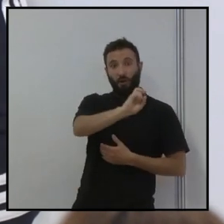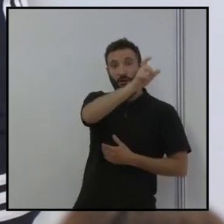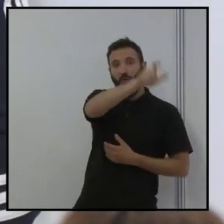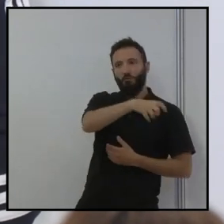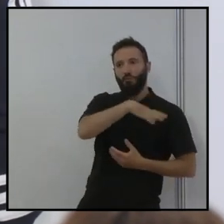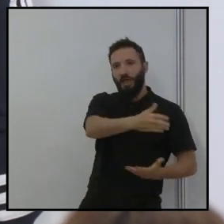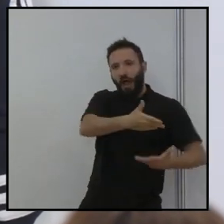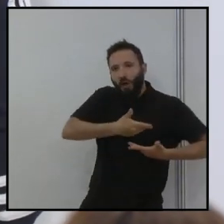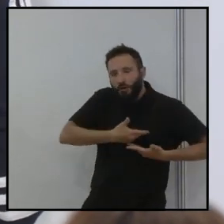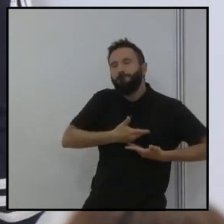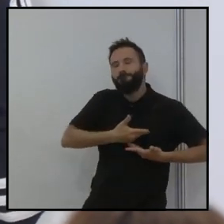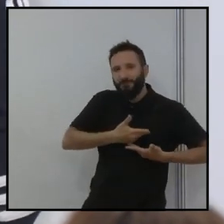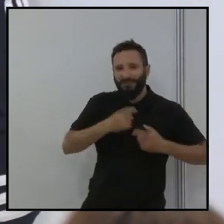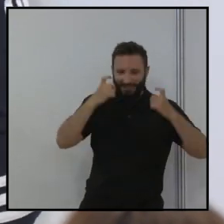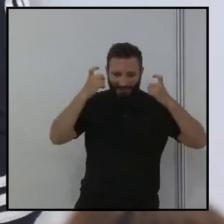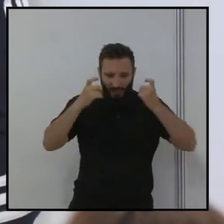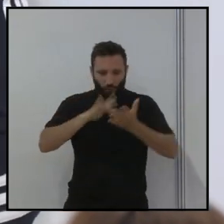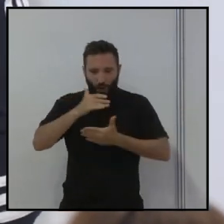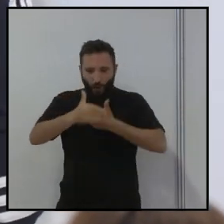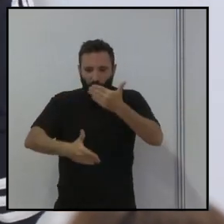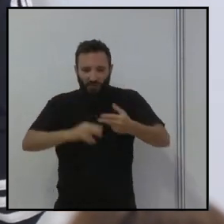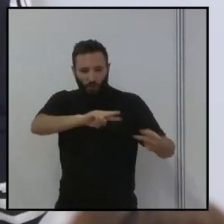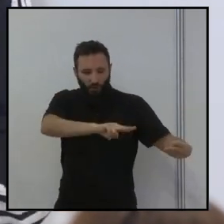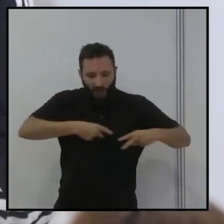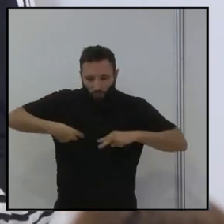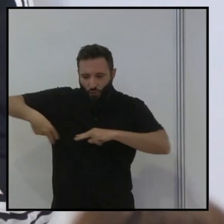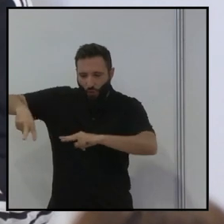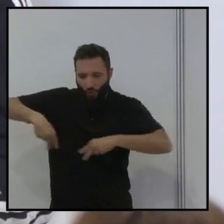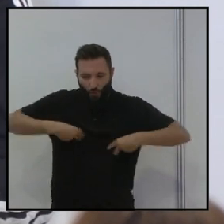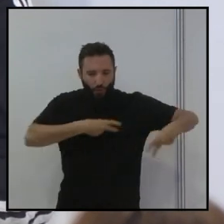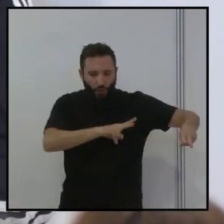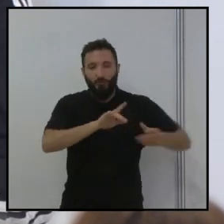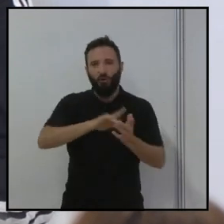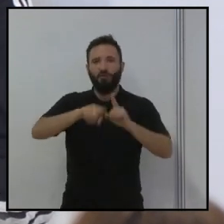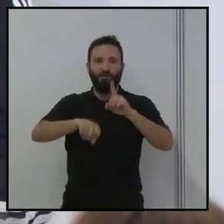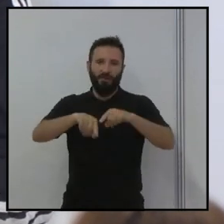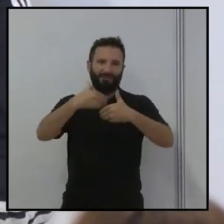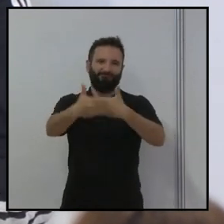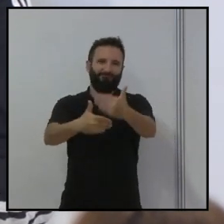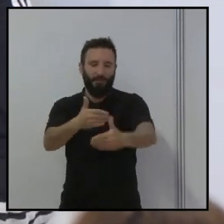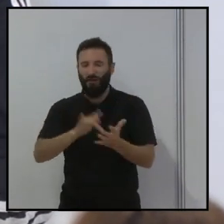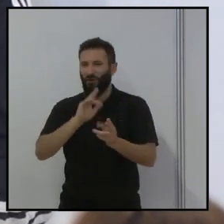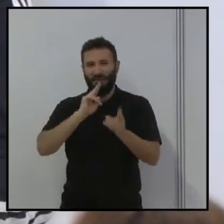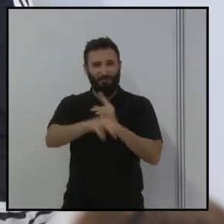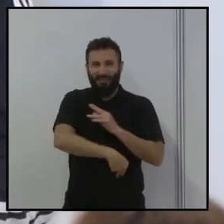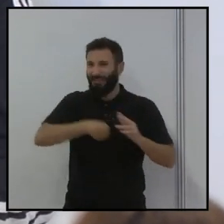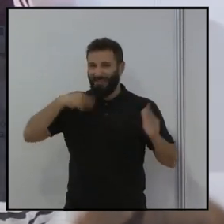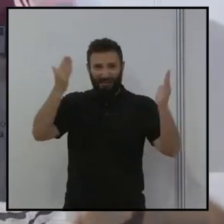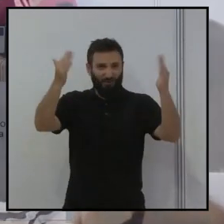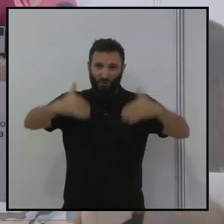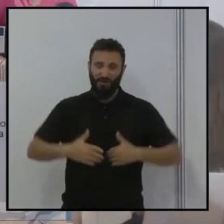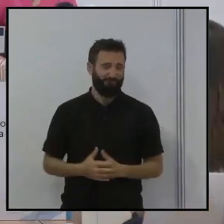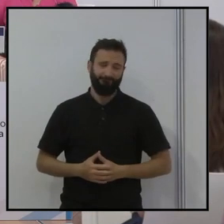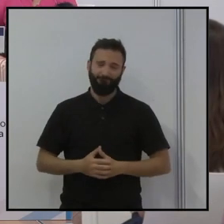echaros un cable, probablemente hacerle un proceso de traducción e ir viendo lentamente. Pero no creo que haya una respuesta general de cómo acercarse a alguien.